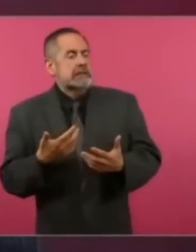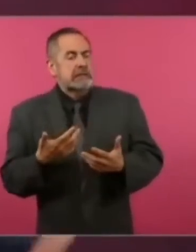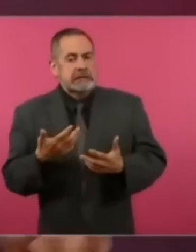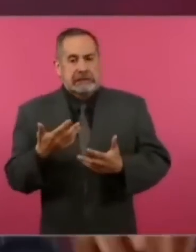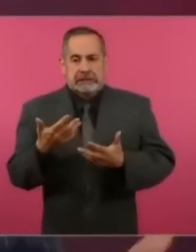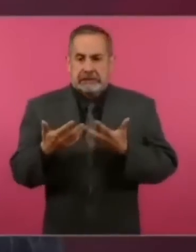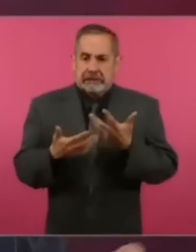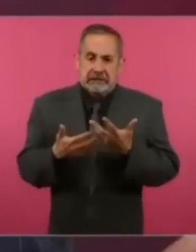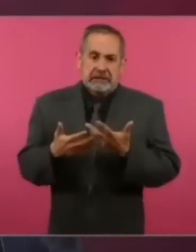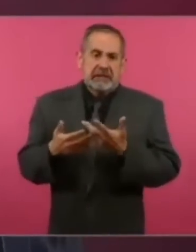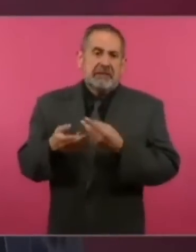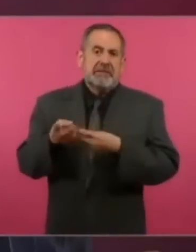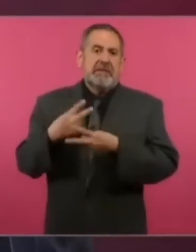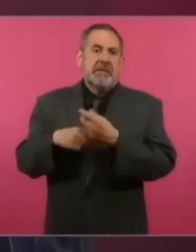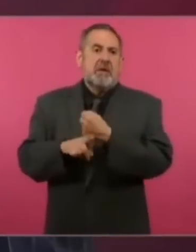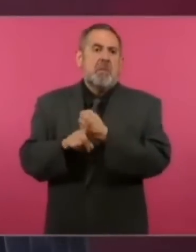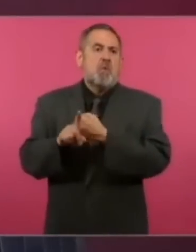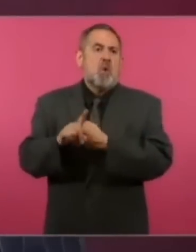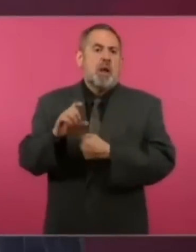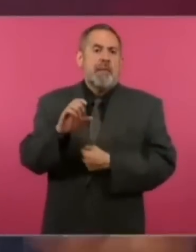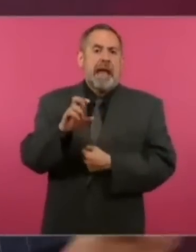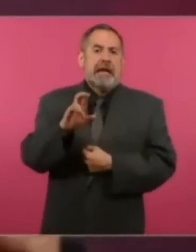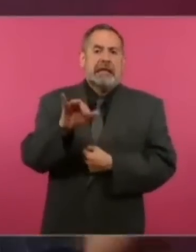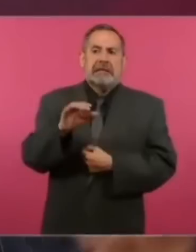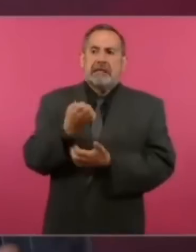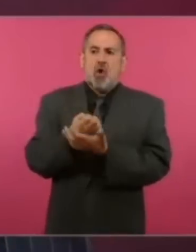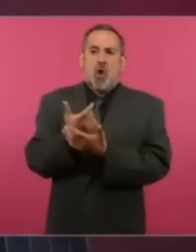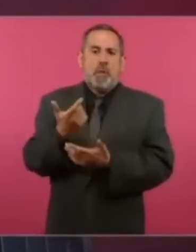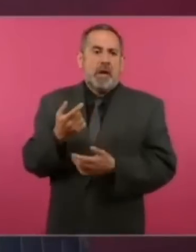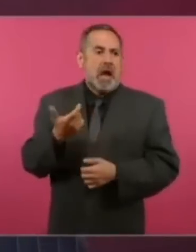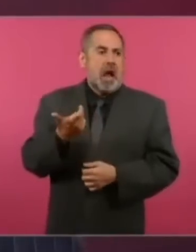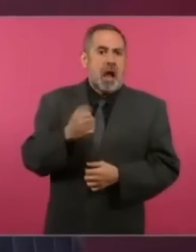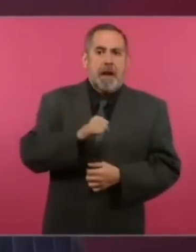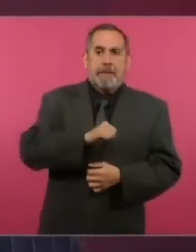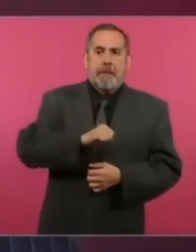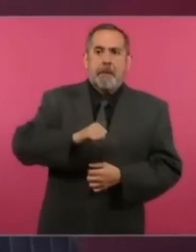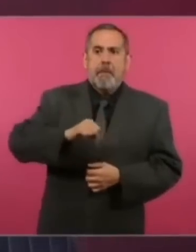pues se agravó la crisis económica, la inflación,